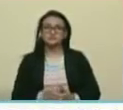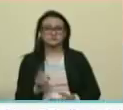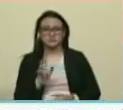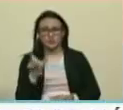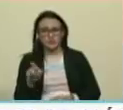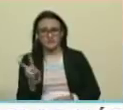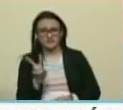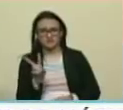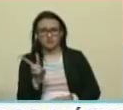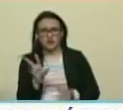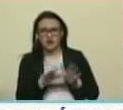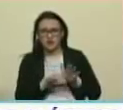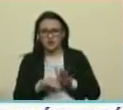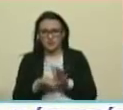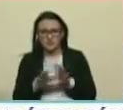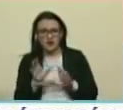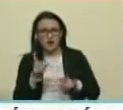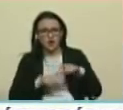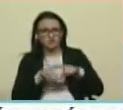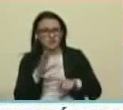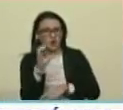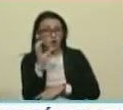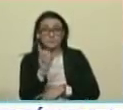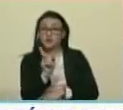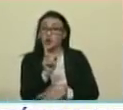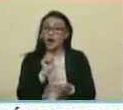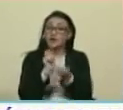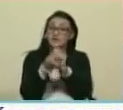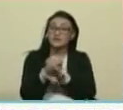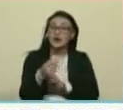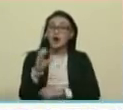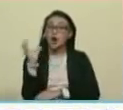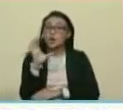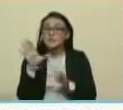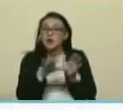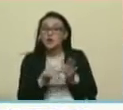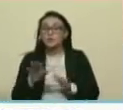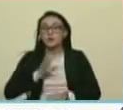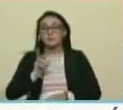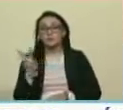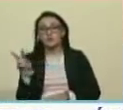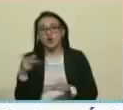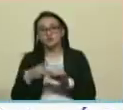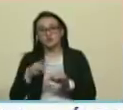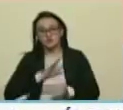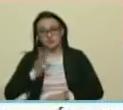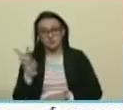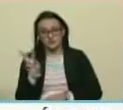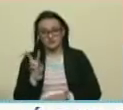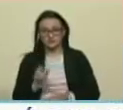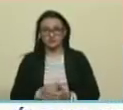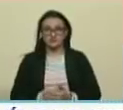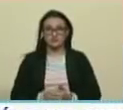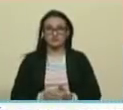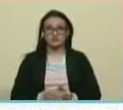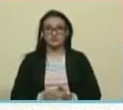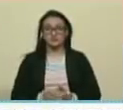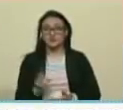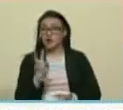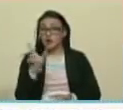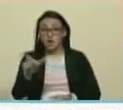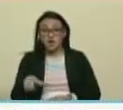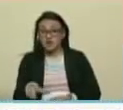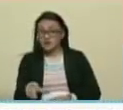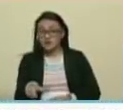Venezuela la que contrabandea con productos de Colombia, es Colombia la que contrabandea la gasolina de Venezuela. No es